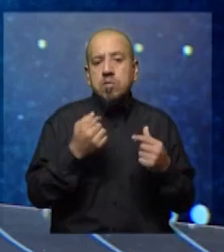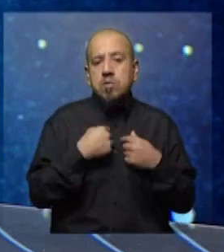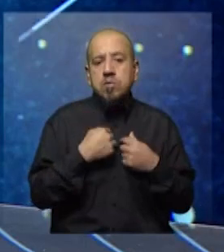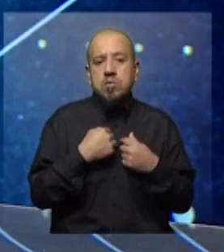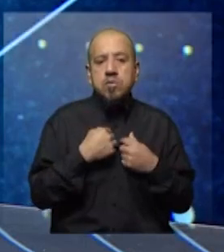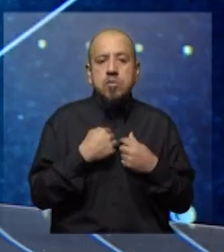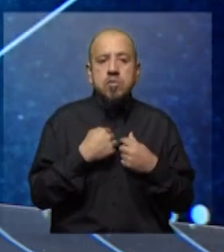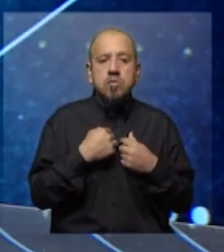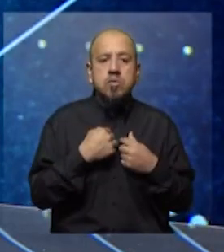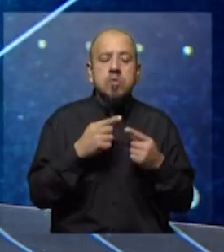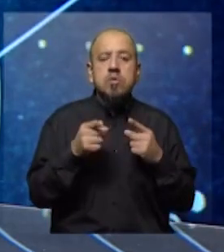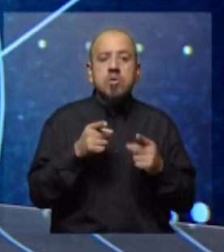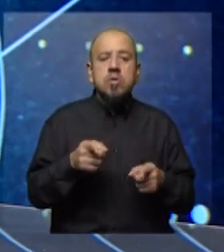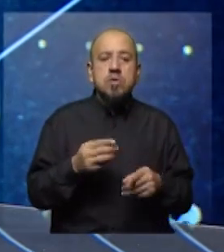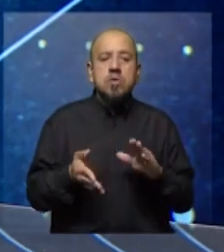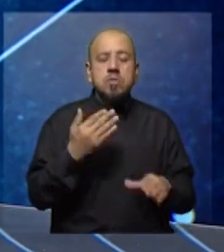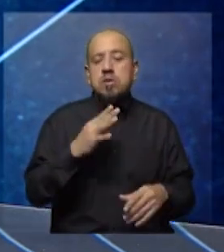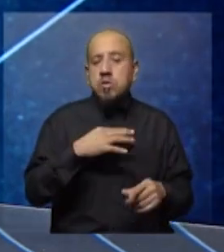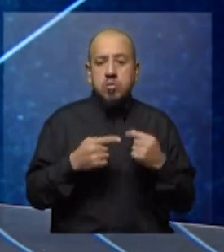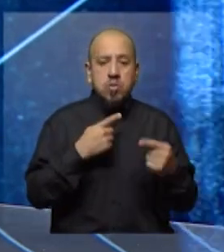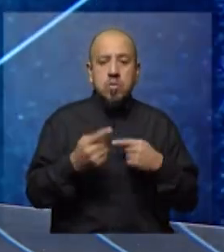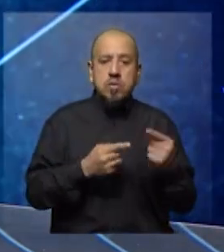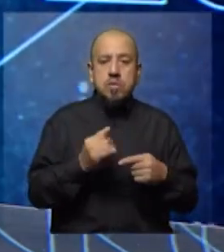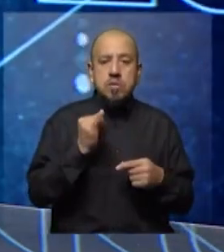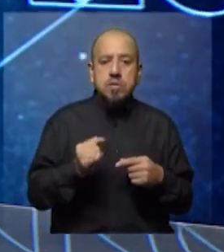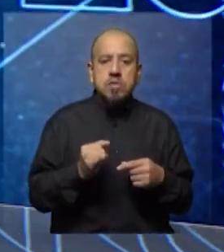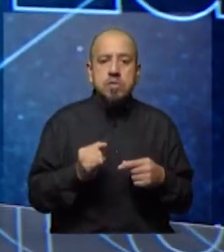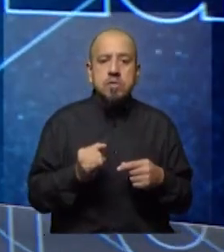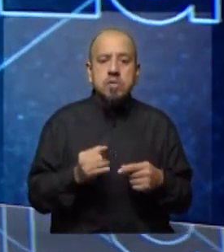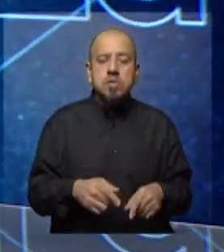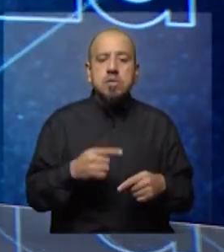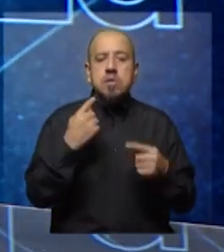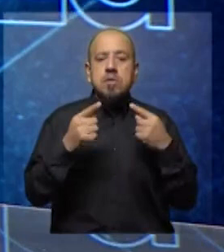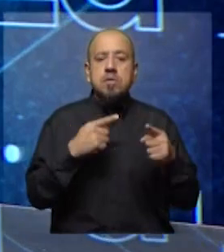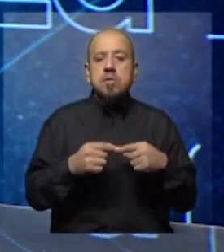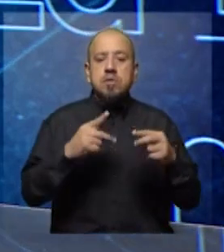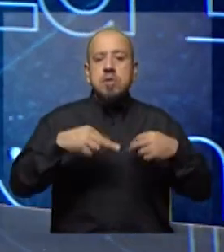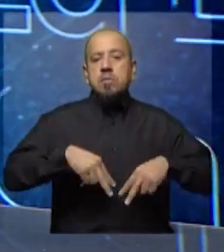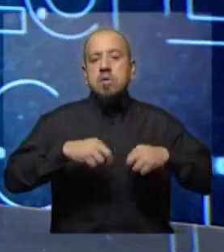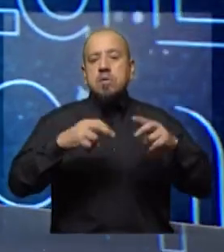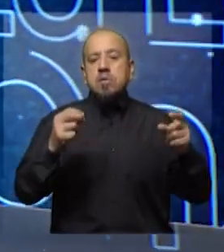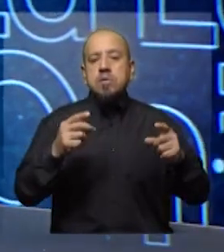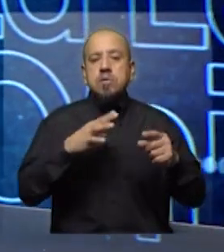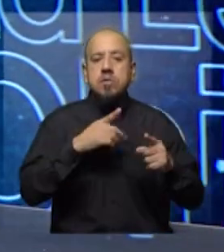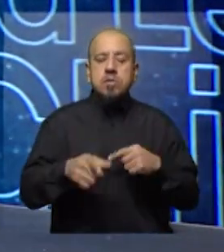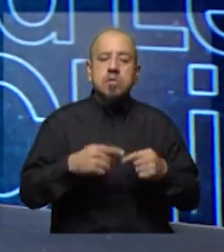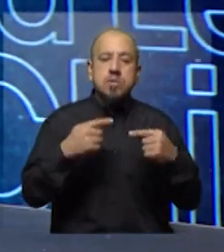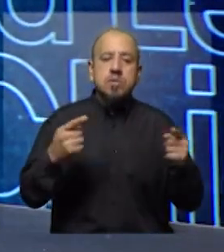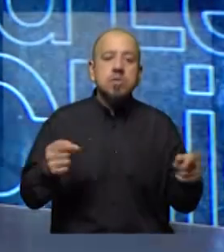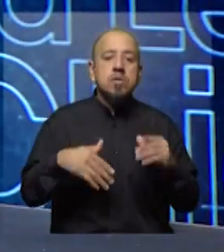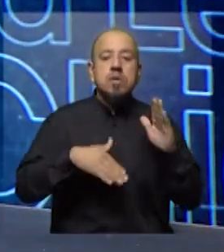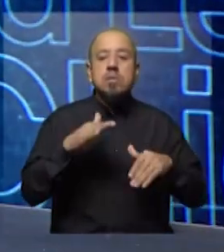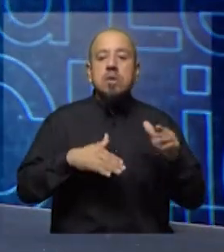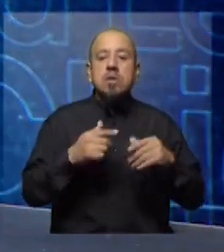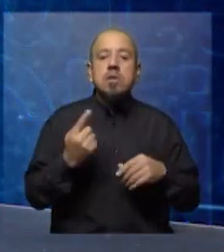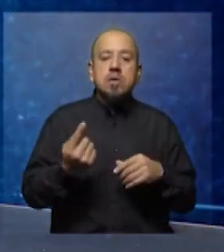particular consideramos que lo de él está más que vigente en diferentes campos de la investigación claro pasan cosas distintas se une que